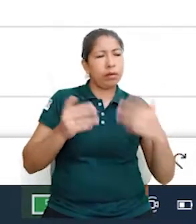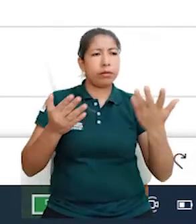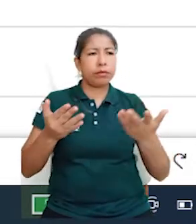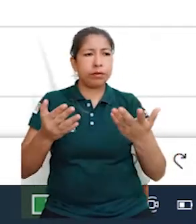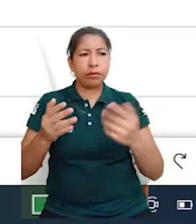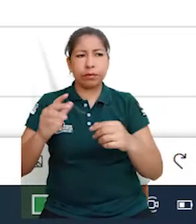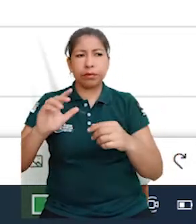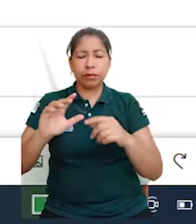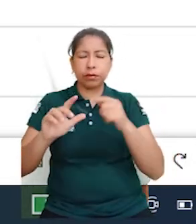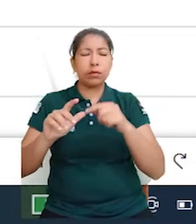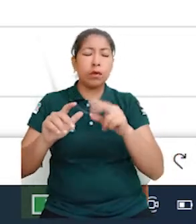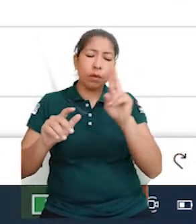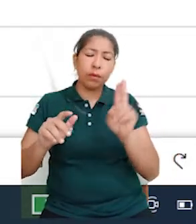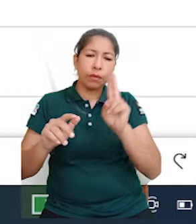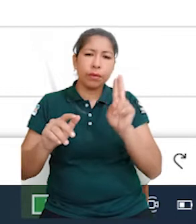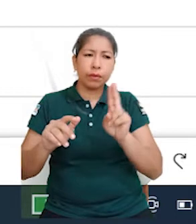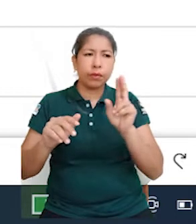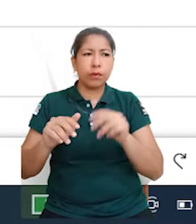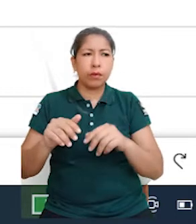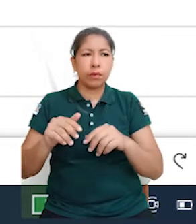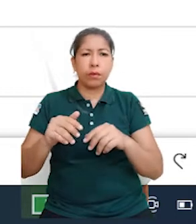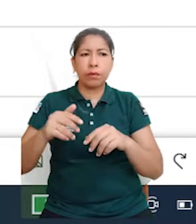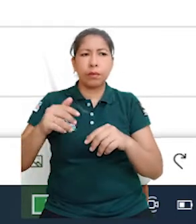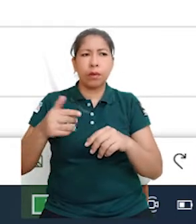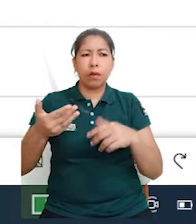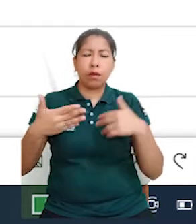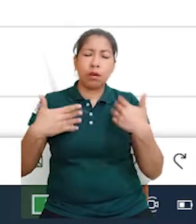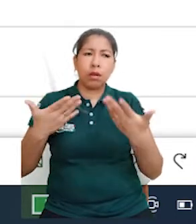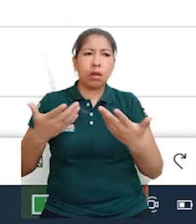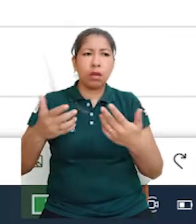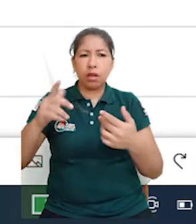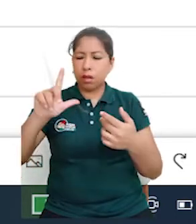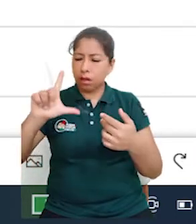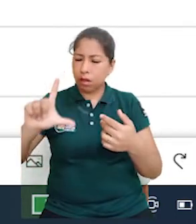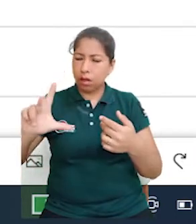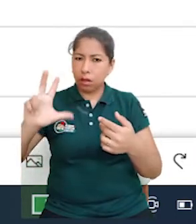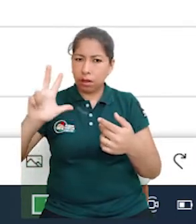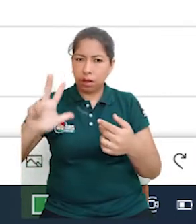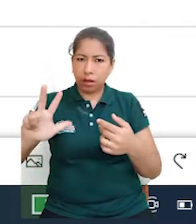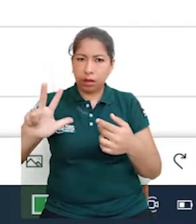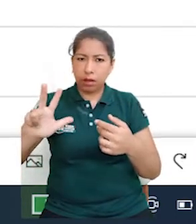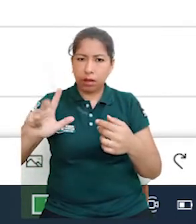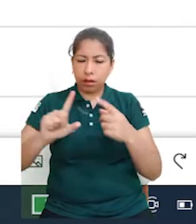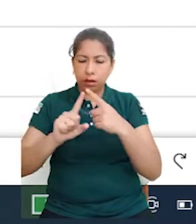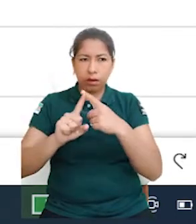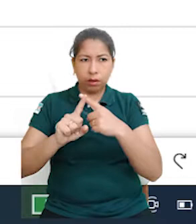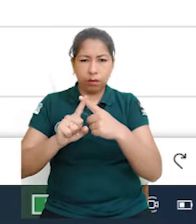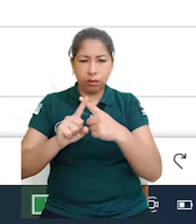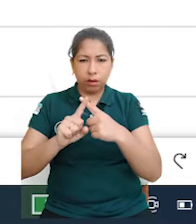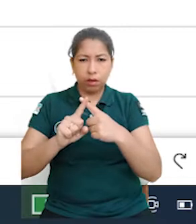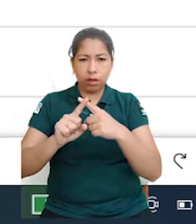vamos a utilizar el argumento, es decir, 3 por x más